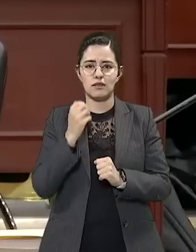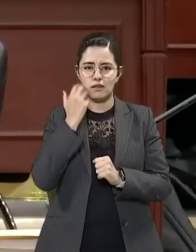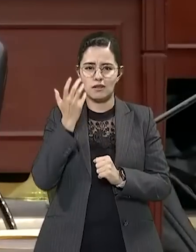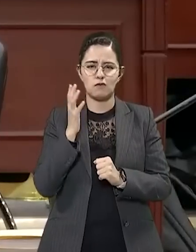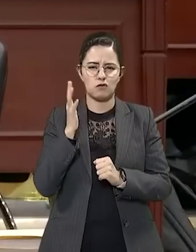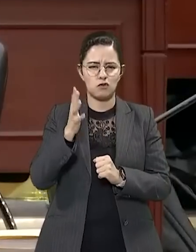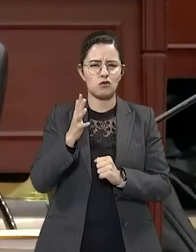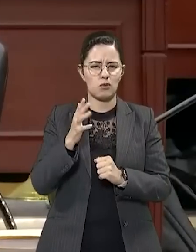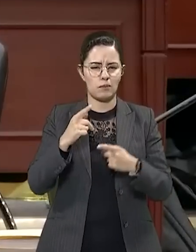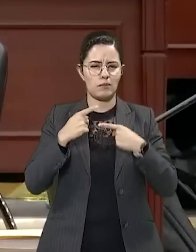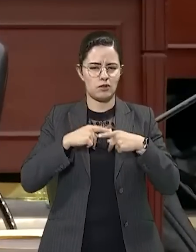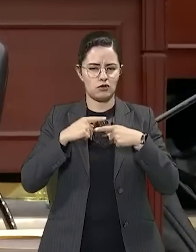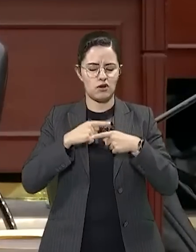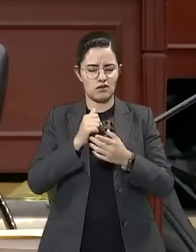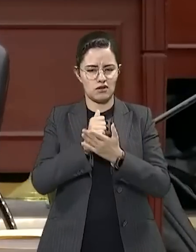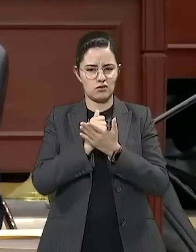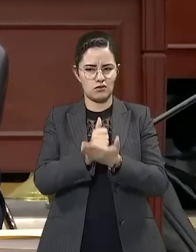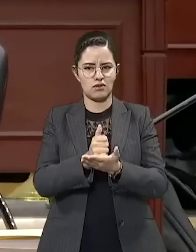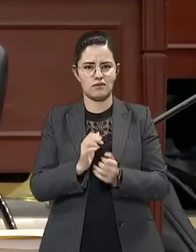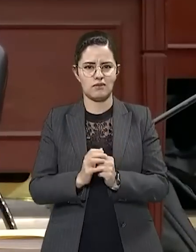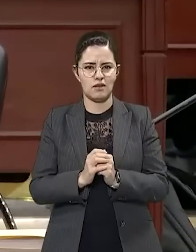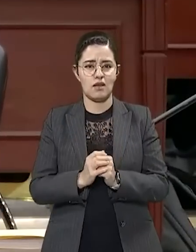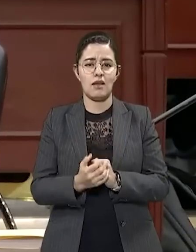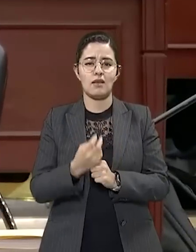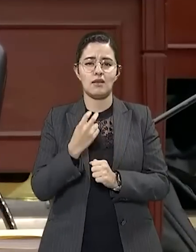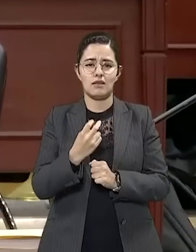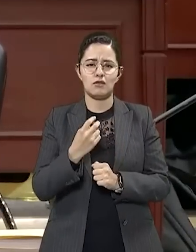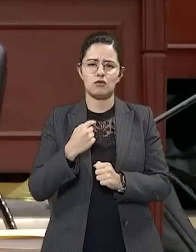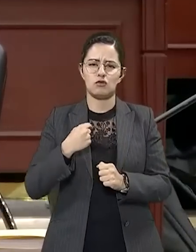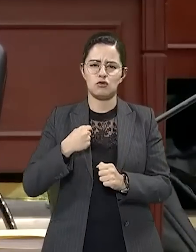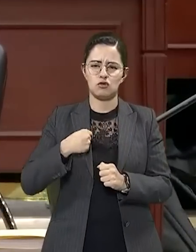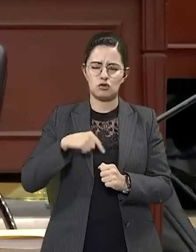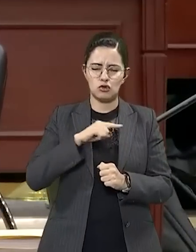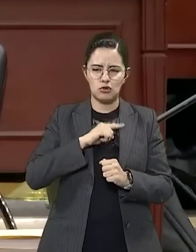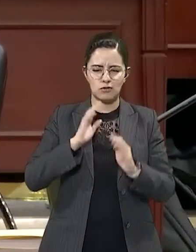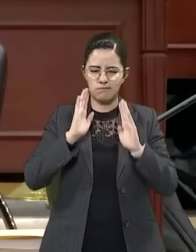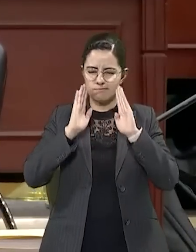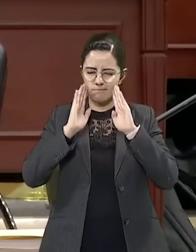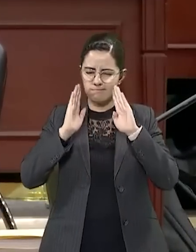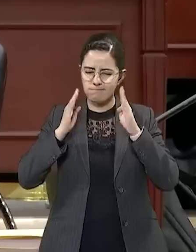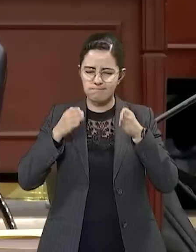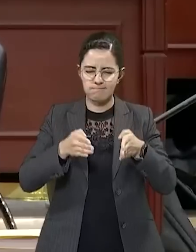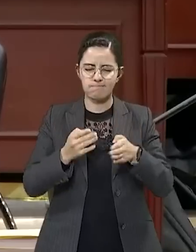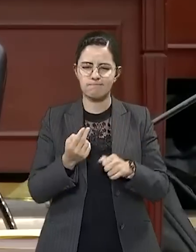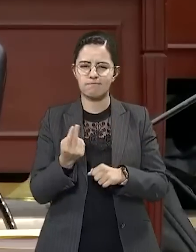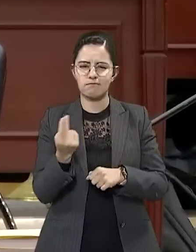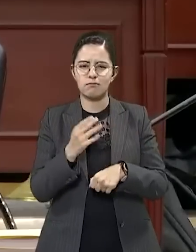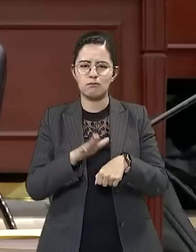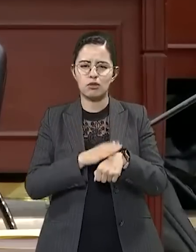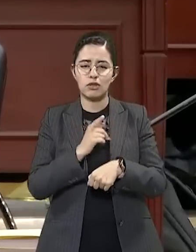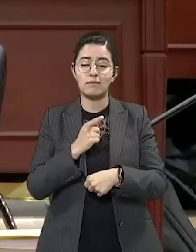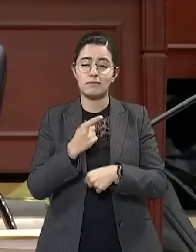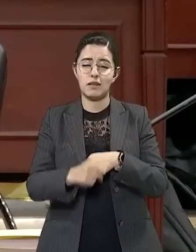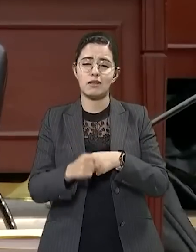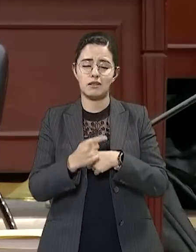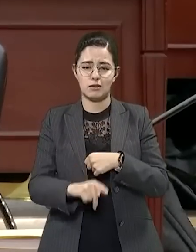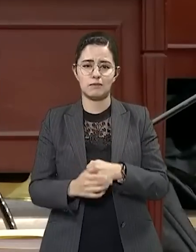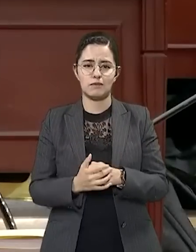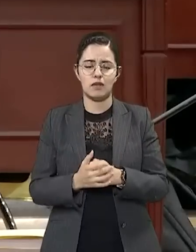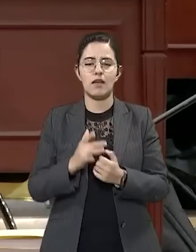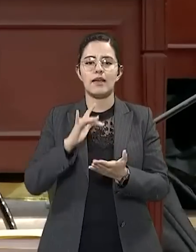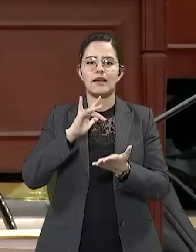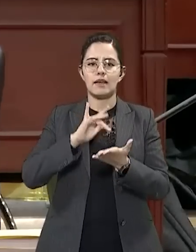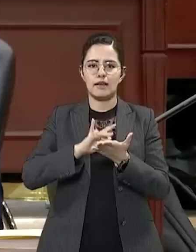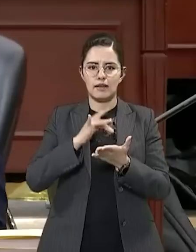nuestra sociedad lo que requiere toda nuestra concentración por los riesgos que La amenaza gracias